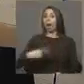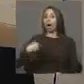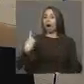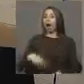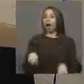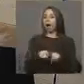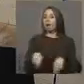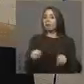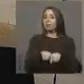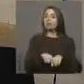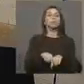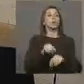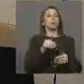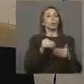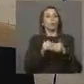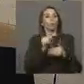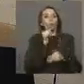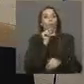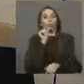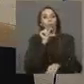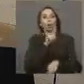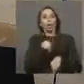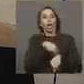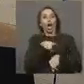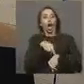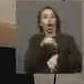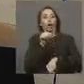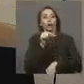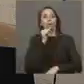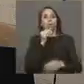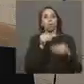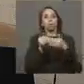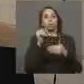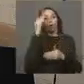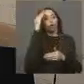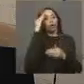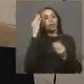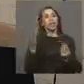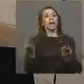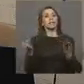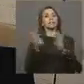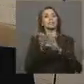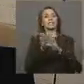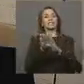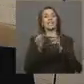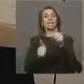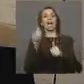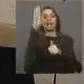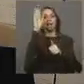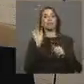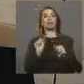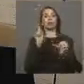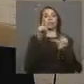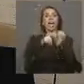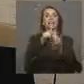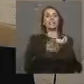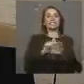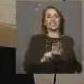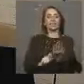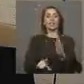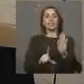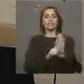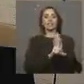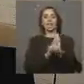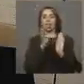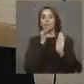que apenas horas estamos a pocos días del cierre de la inscripción y efectivamente si esta ley no está